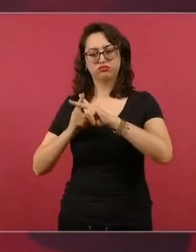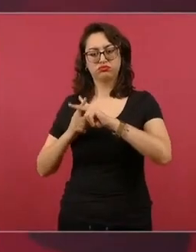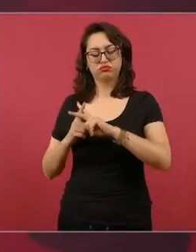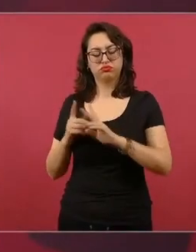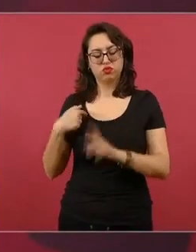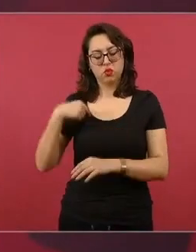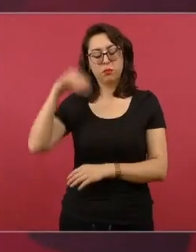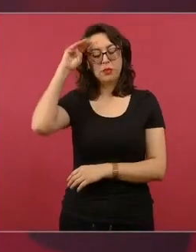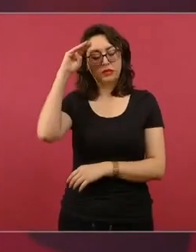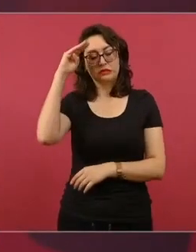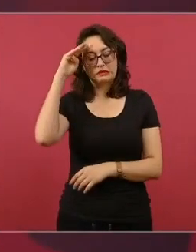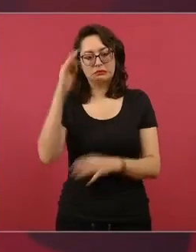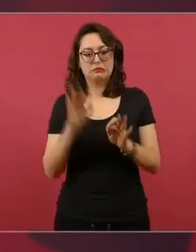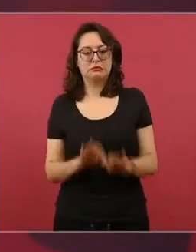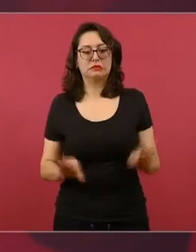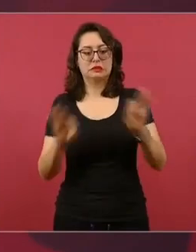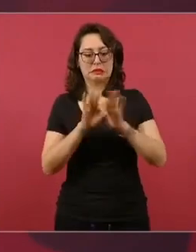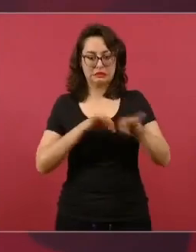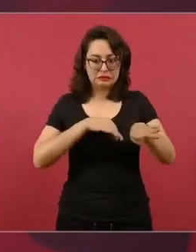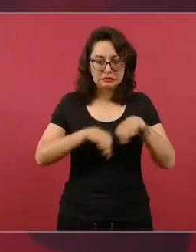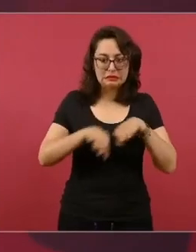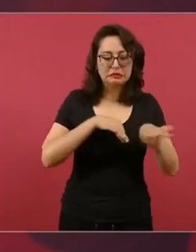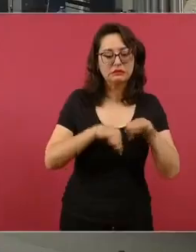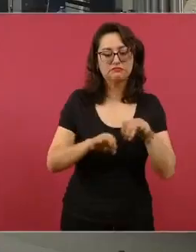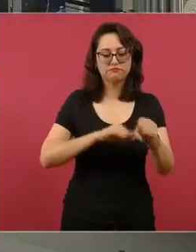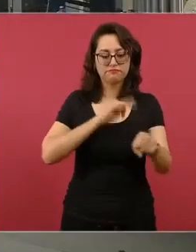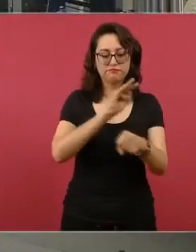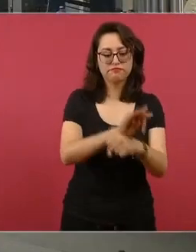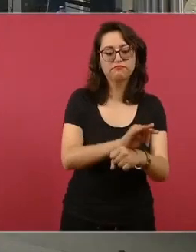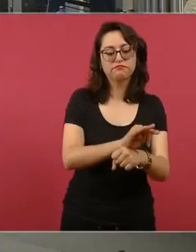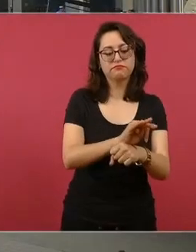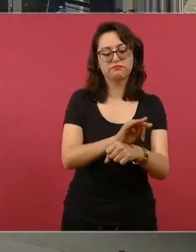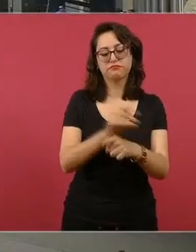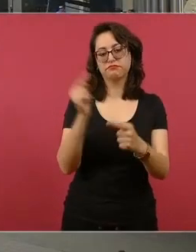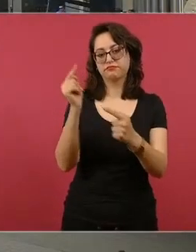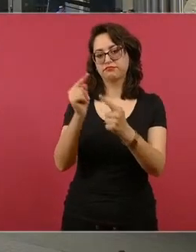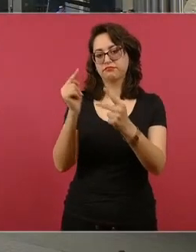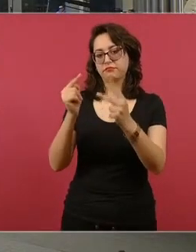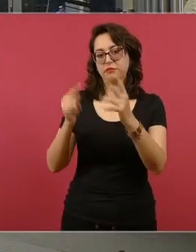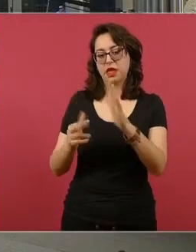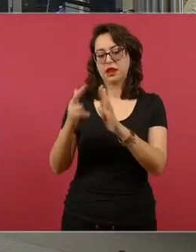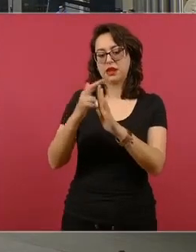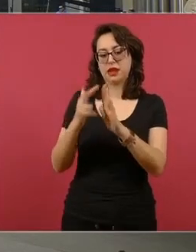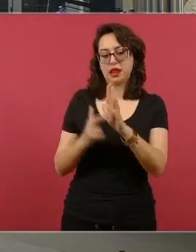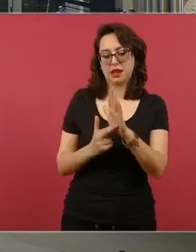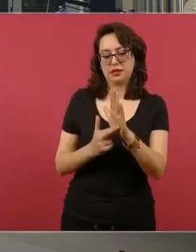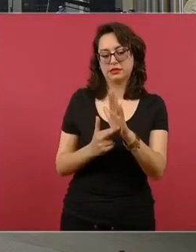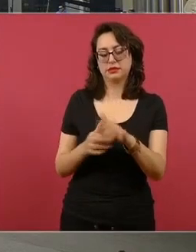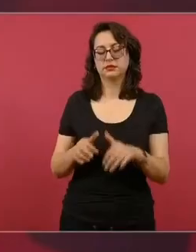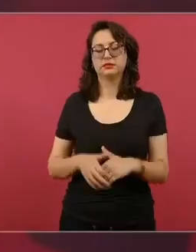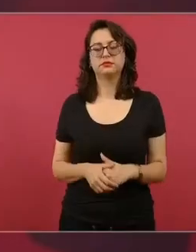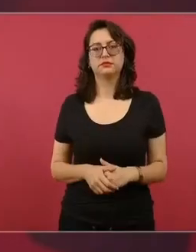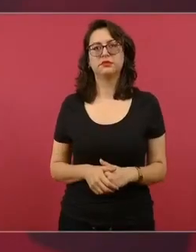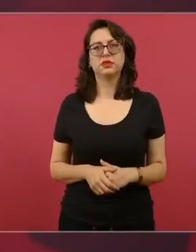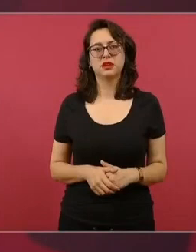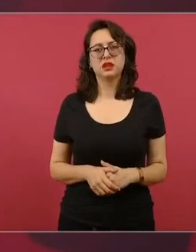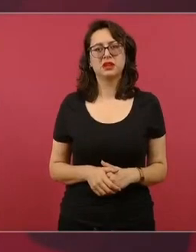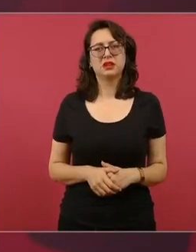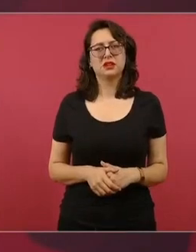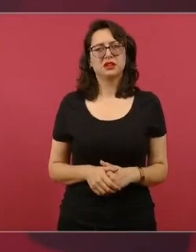condiciones. ¿De cuántos adeudos de altos son los con el gobierno? ¿Cuántos millones? Pues debe ser como de